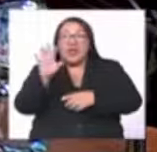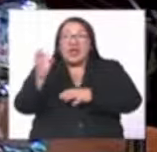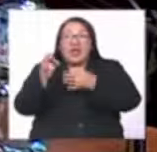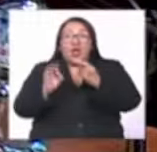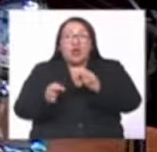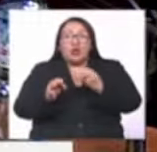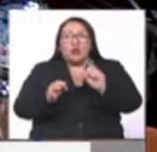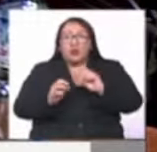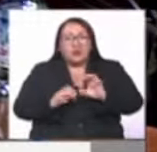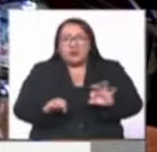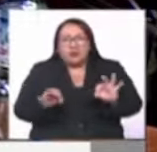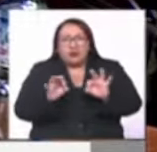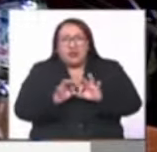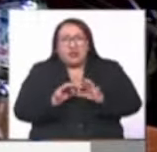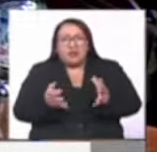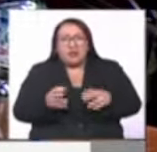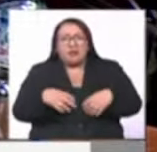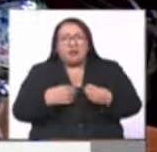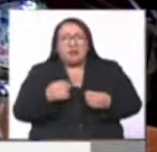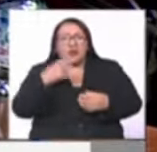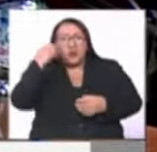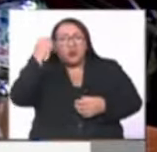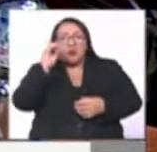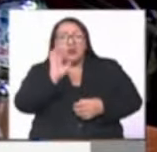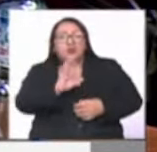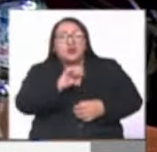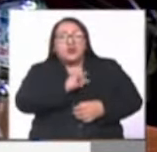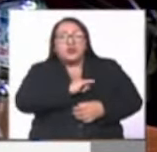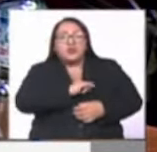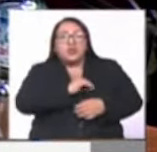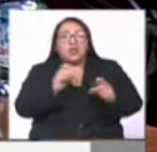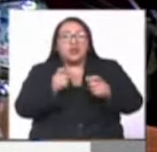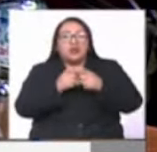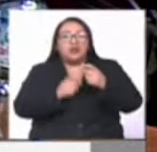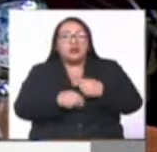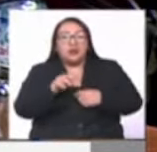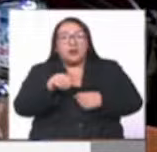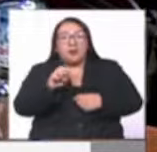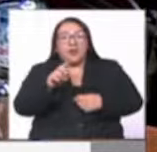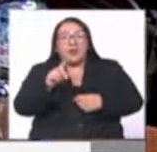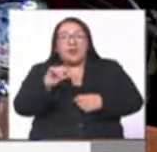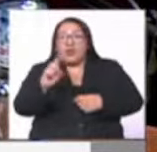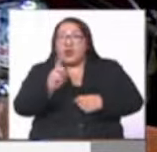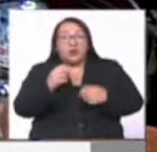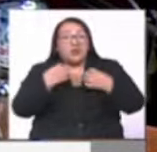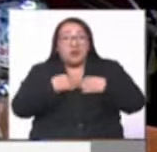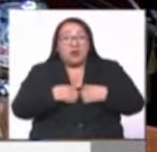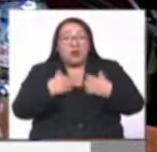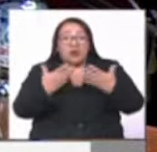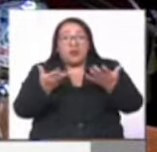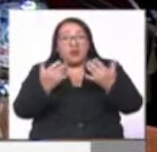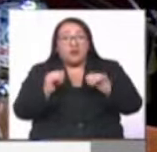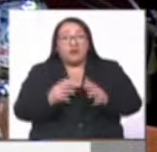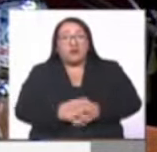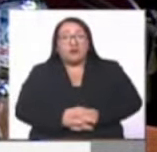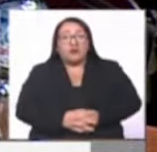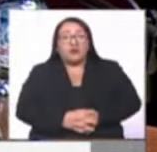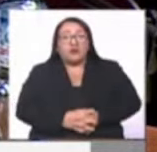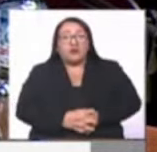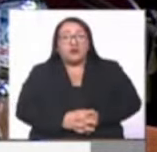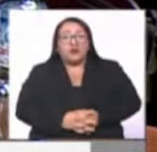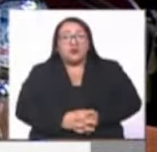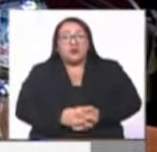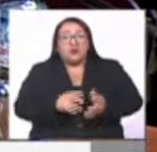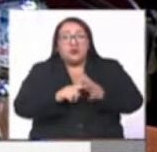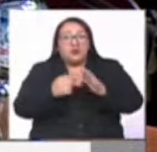tiene mayor relevancia porque es una opinión institucional el congresista Medina tampoco es abogado y ha emitido un informe con lo cual no